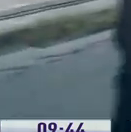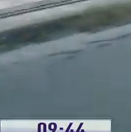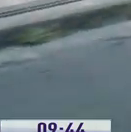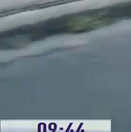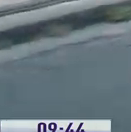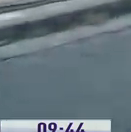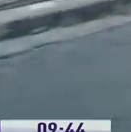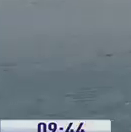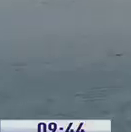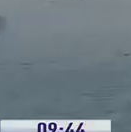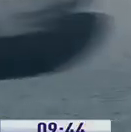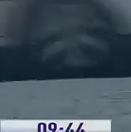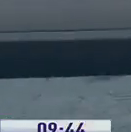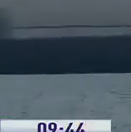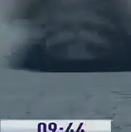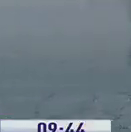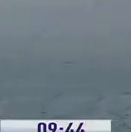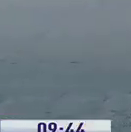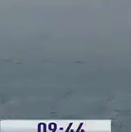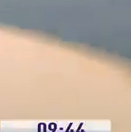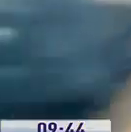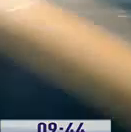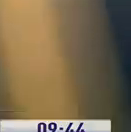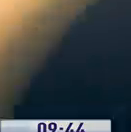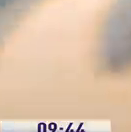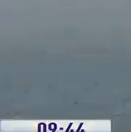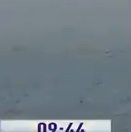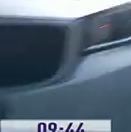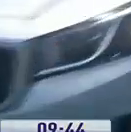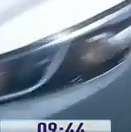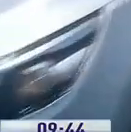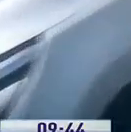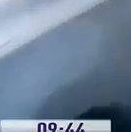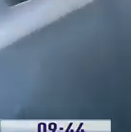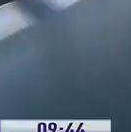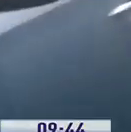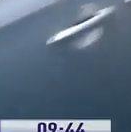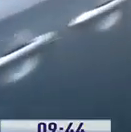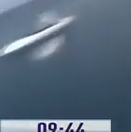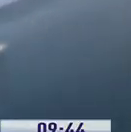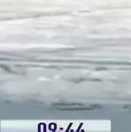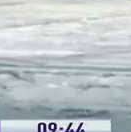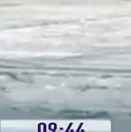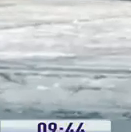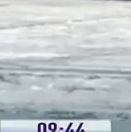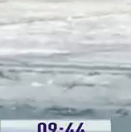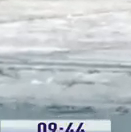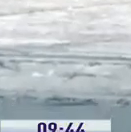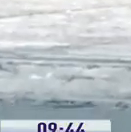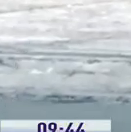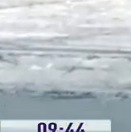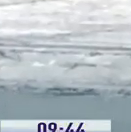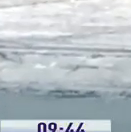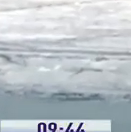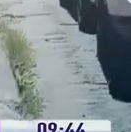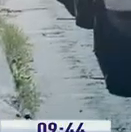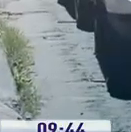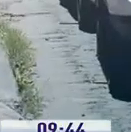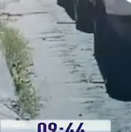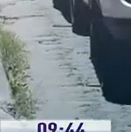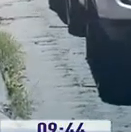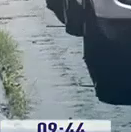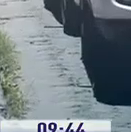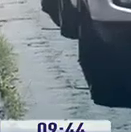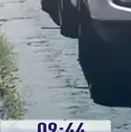desplacen únicamente podrán circular para abastecerse de alimentos y combustible, respetando la medida de toque de queda y pico y placa